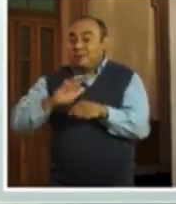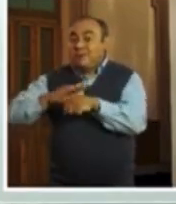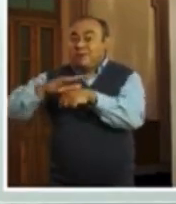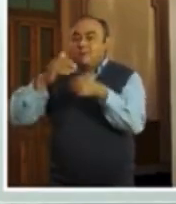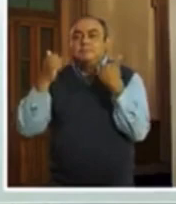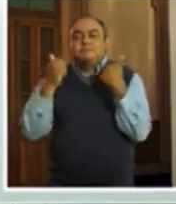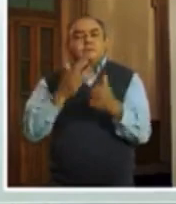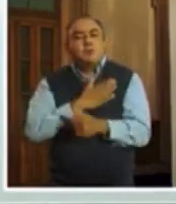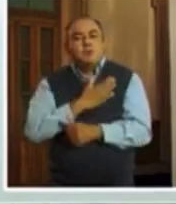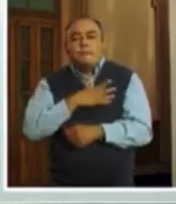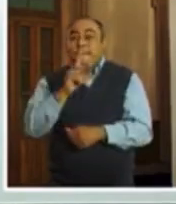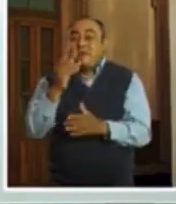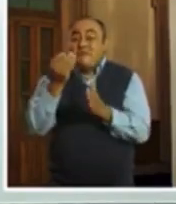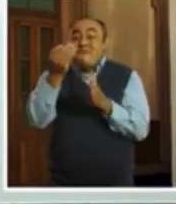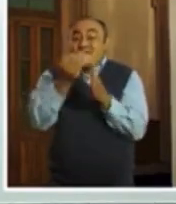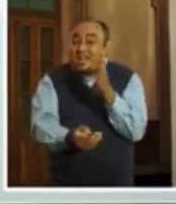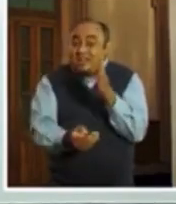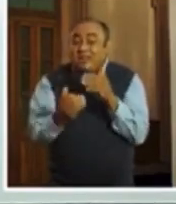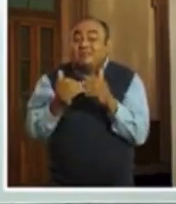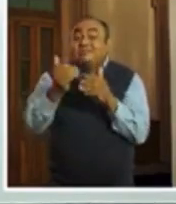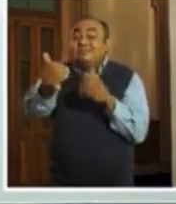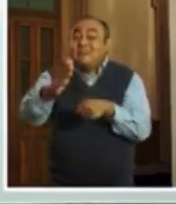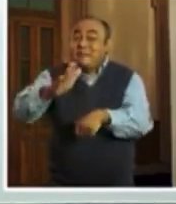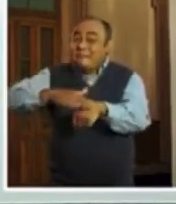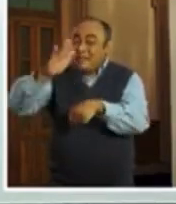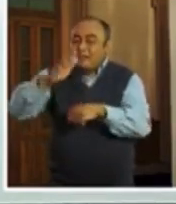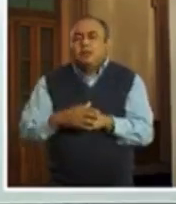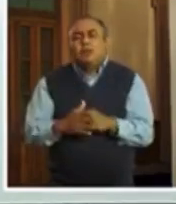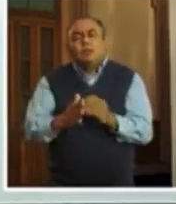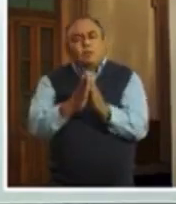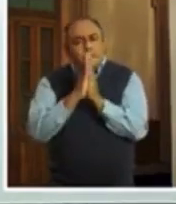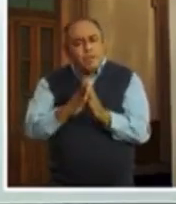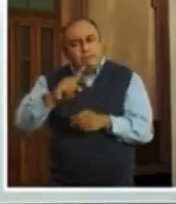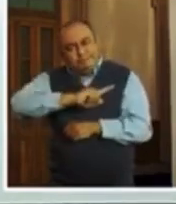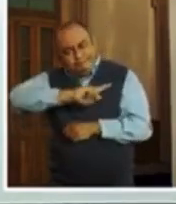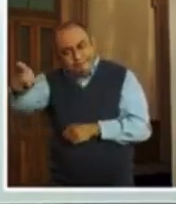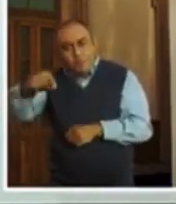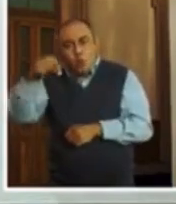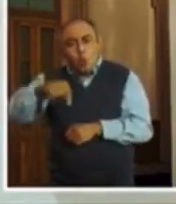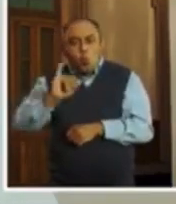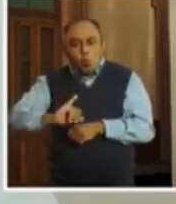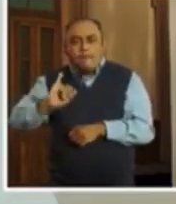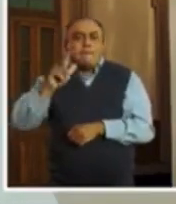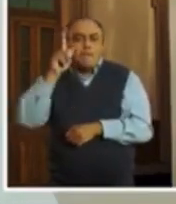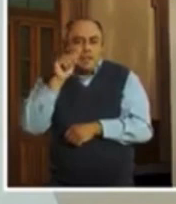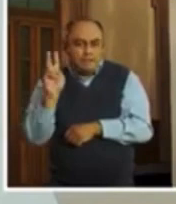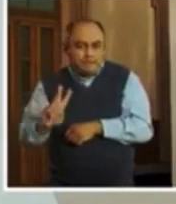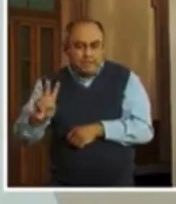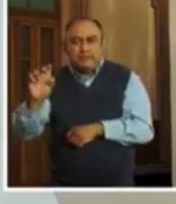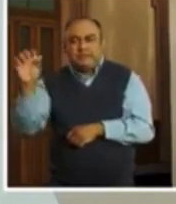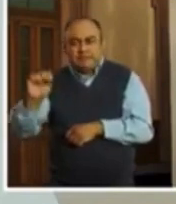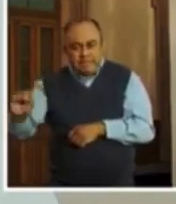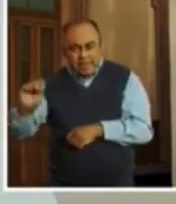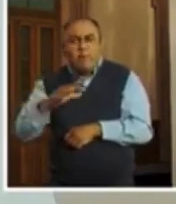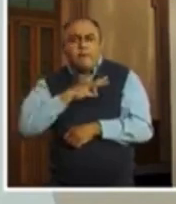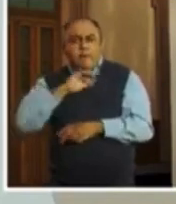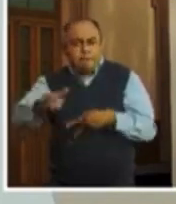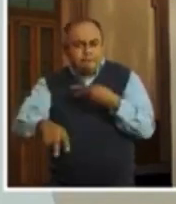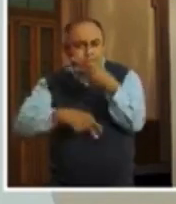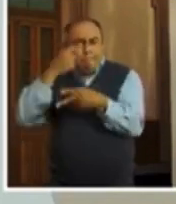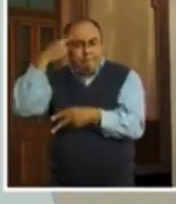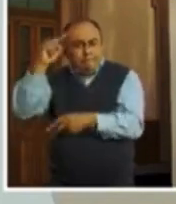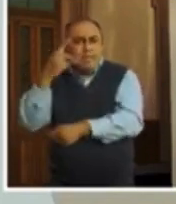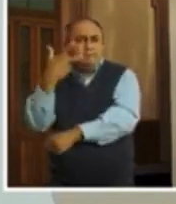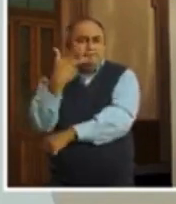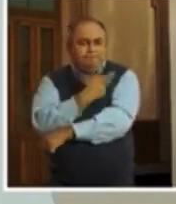entonces invitar a toda la población a que acuda hoy jueves mañana viernes y el día sábado a esta